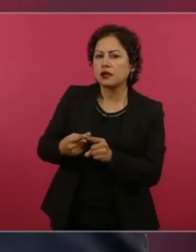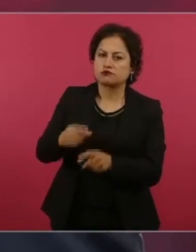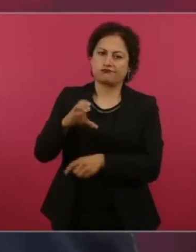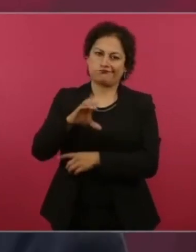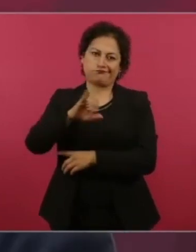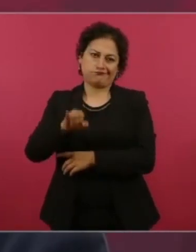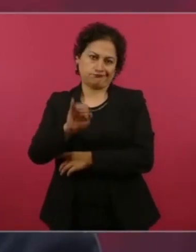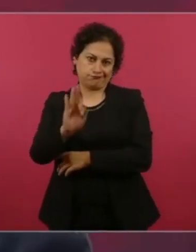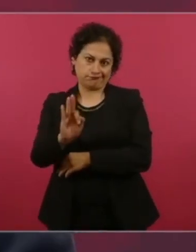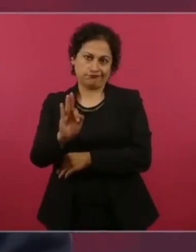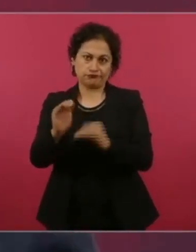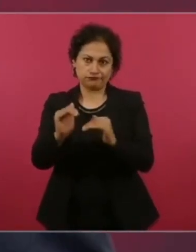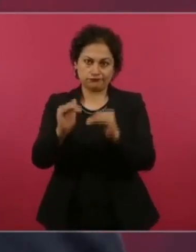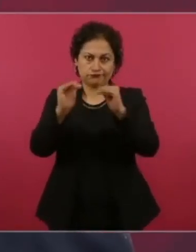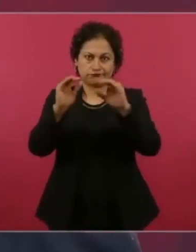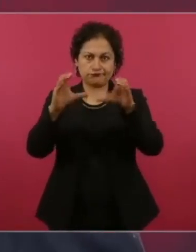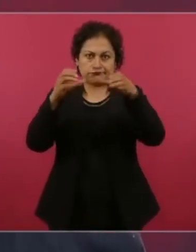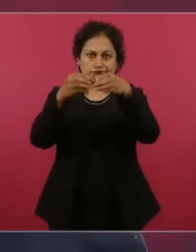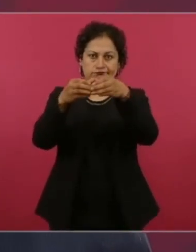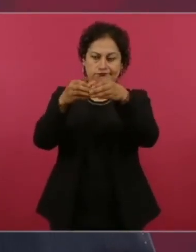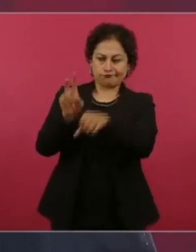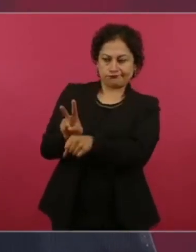Y no hacen nada.